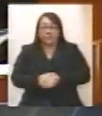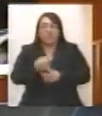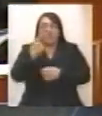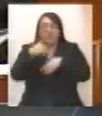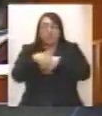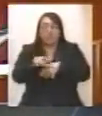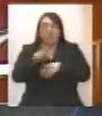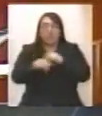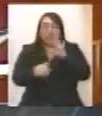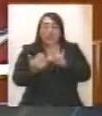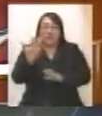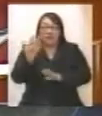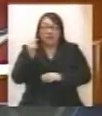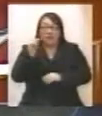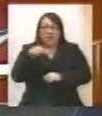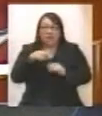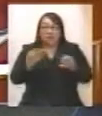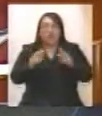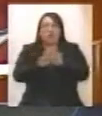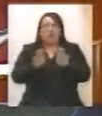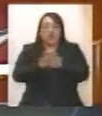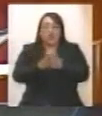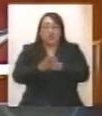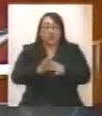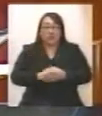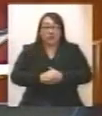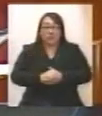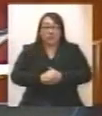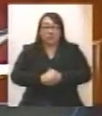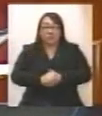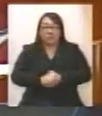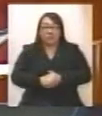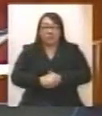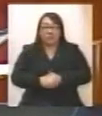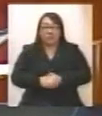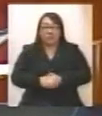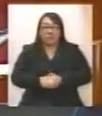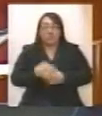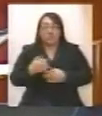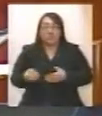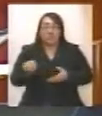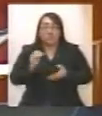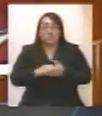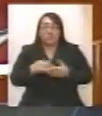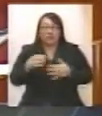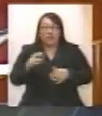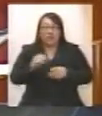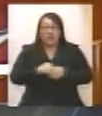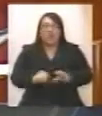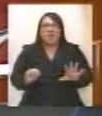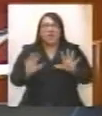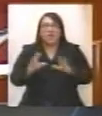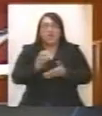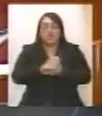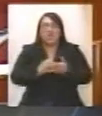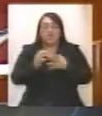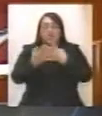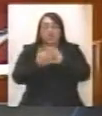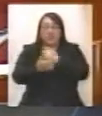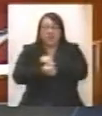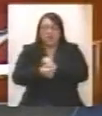del 2015, estos bloqueadores se habrán instalado ya en 10 centros